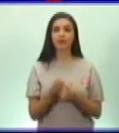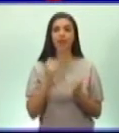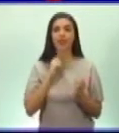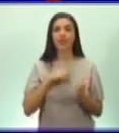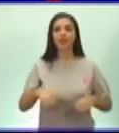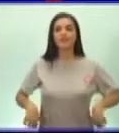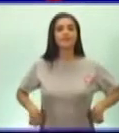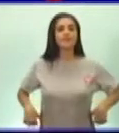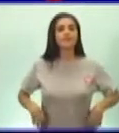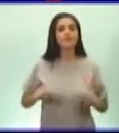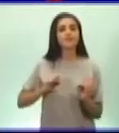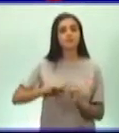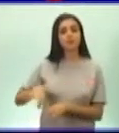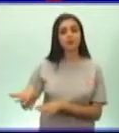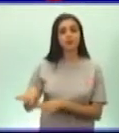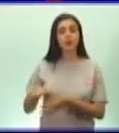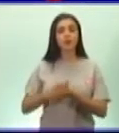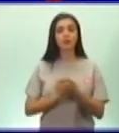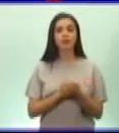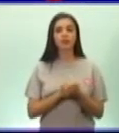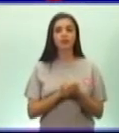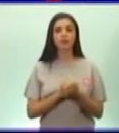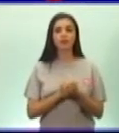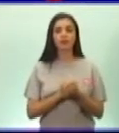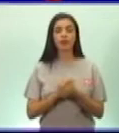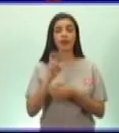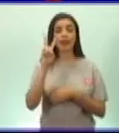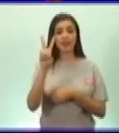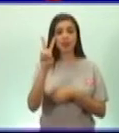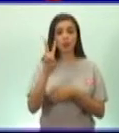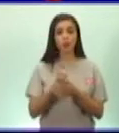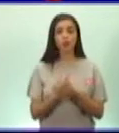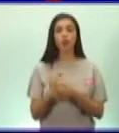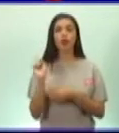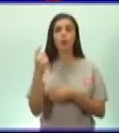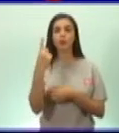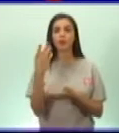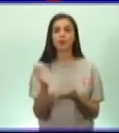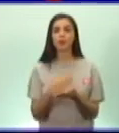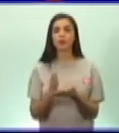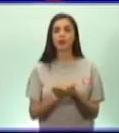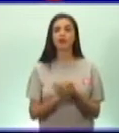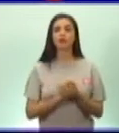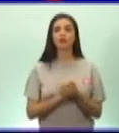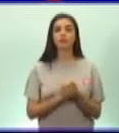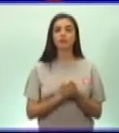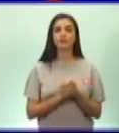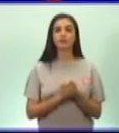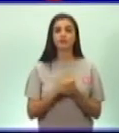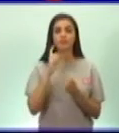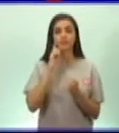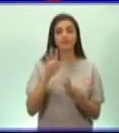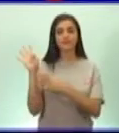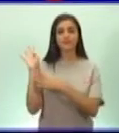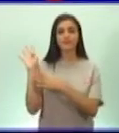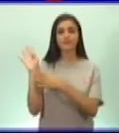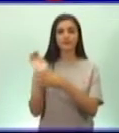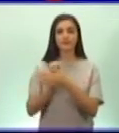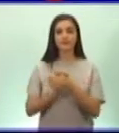Y ahí, en la segunda columna, las primeras páginas 144 y